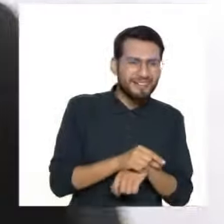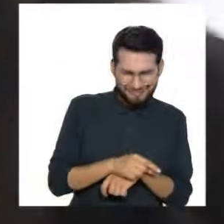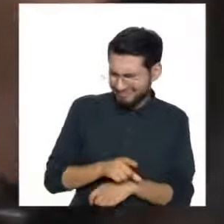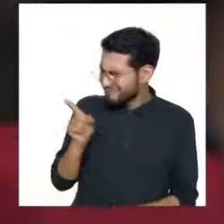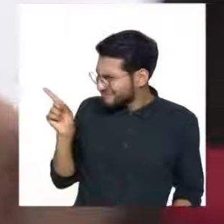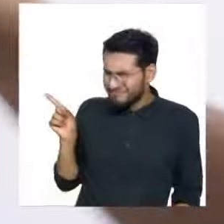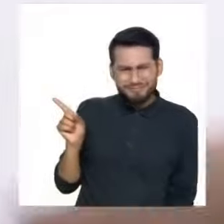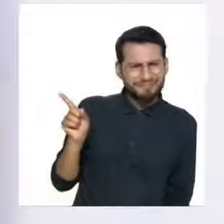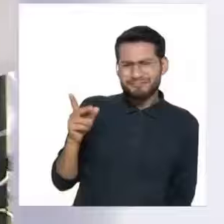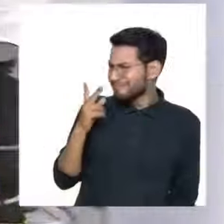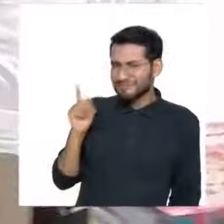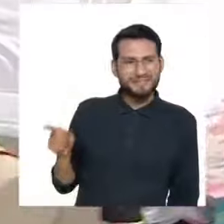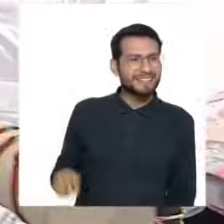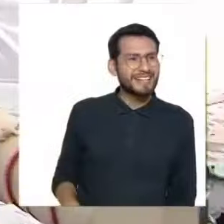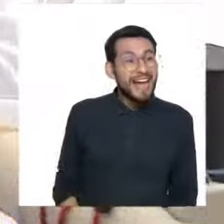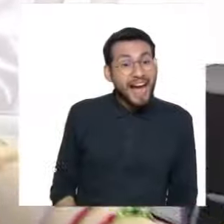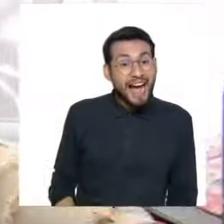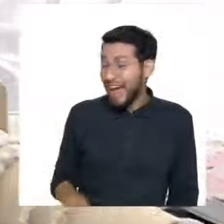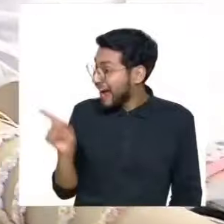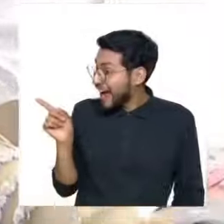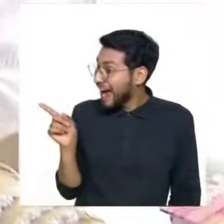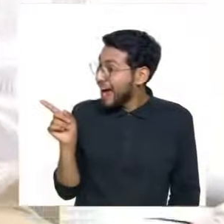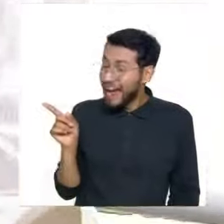allá Creo Alexis a ver a